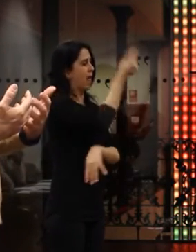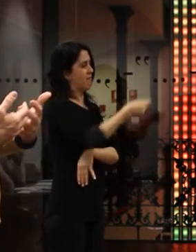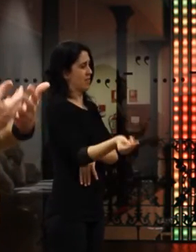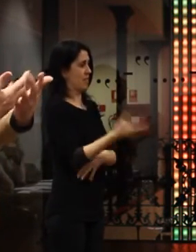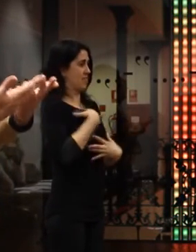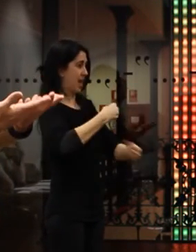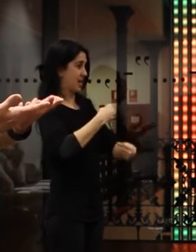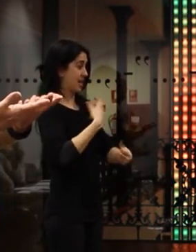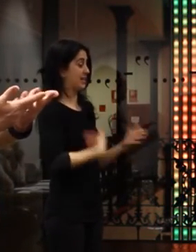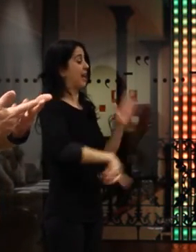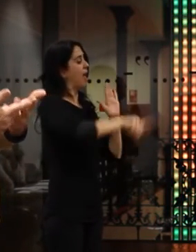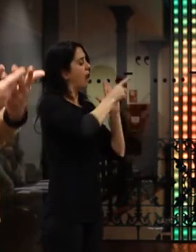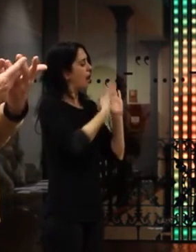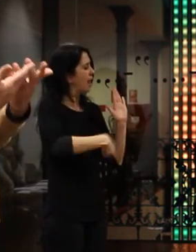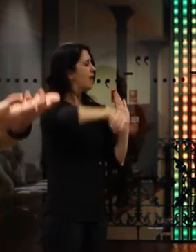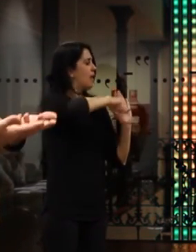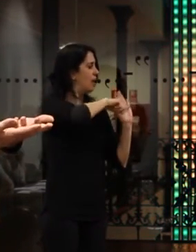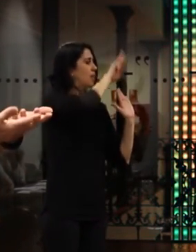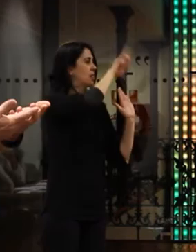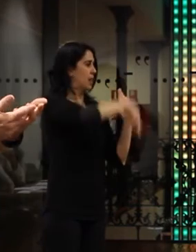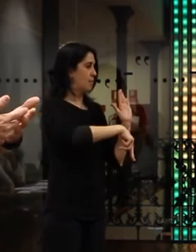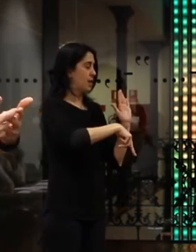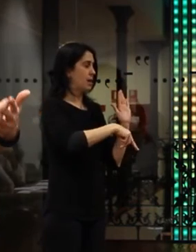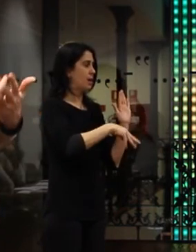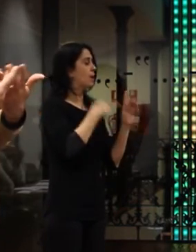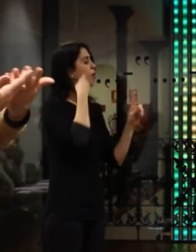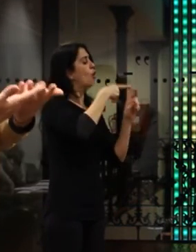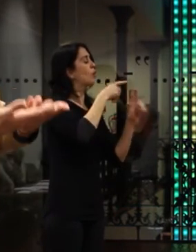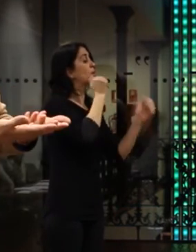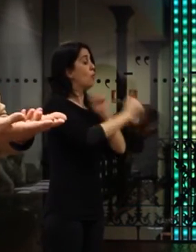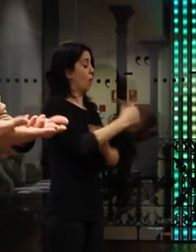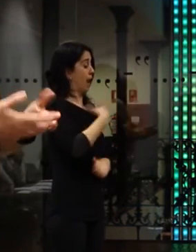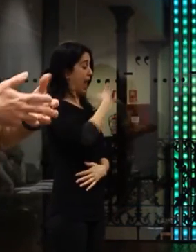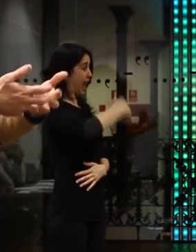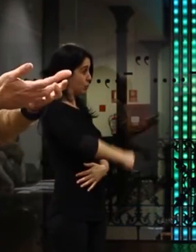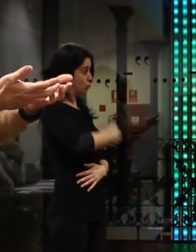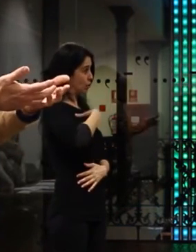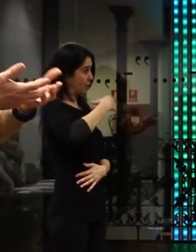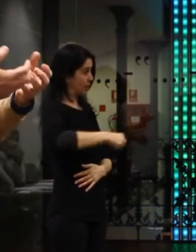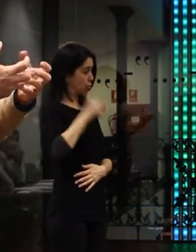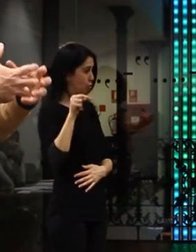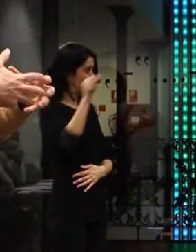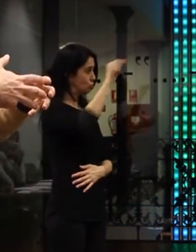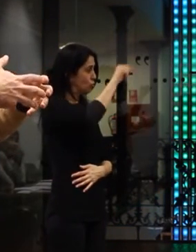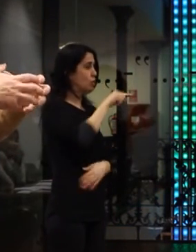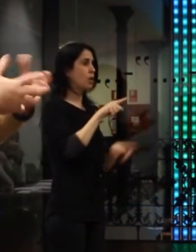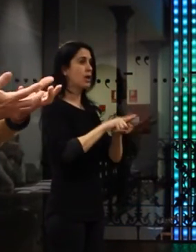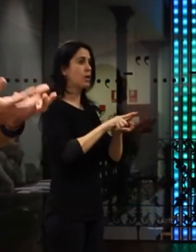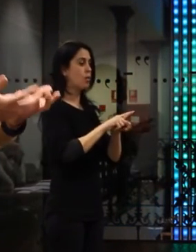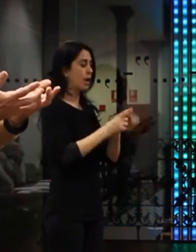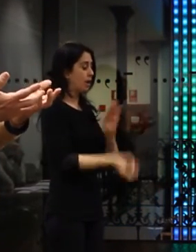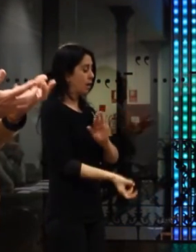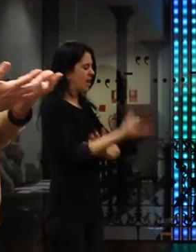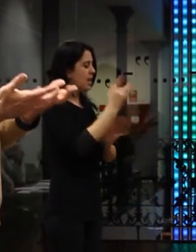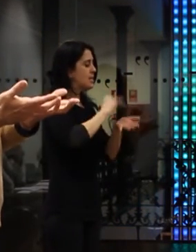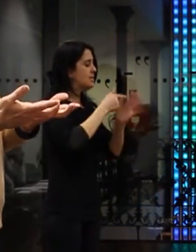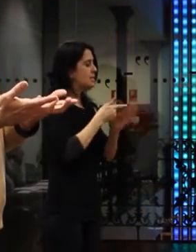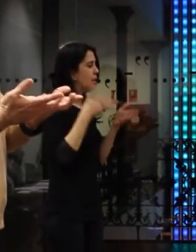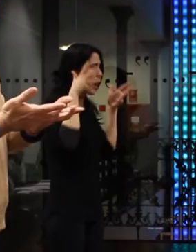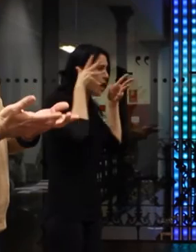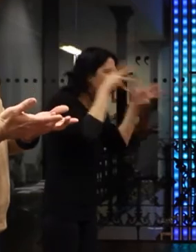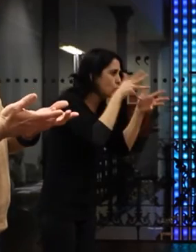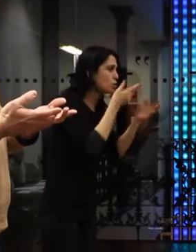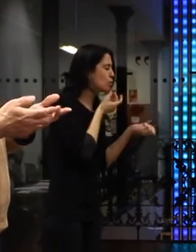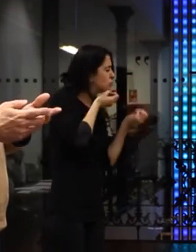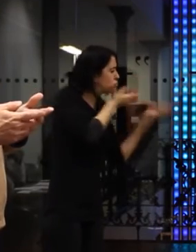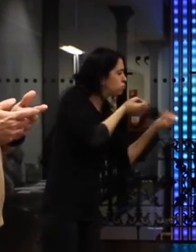crea ese mecanismo para que desde los ayuntamientos se pueda crear un sistema de ayuda, de